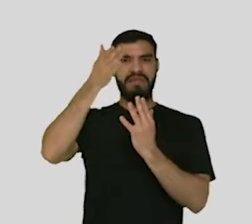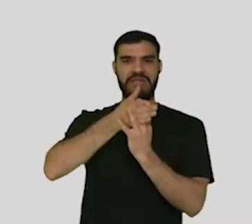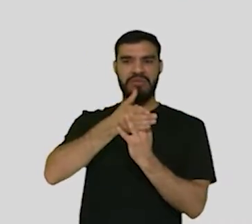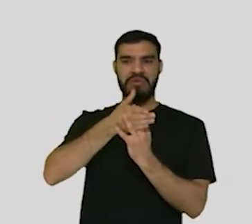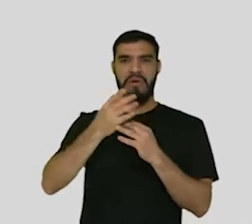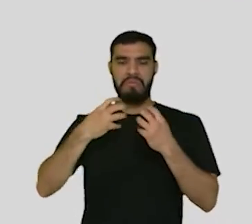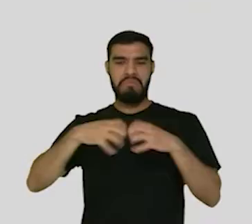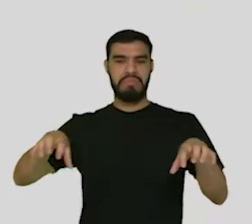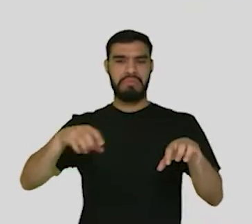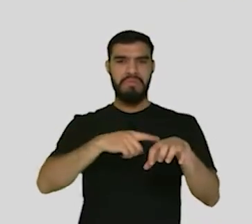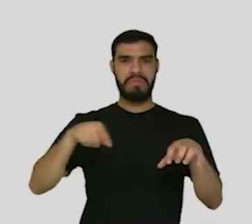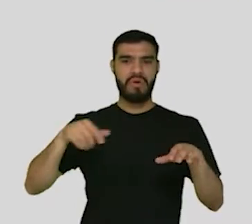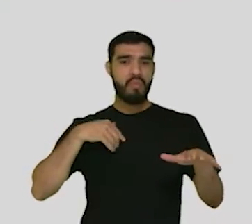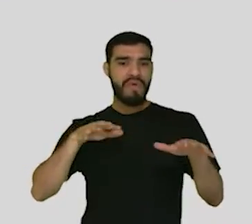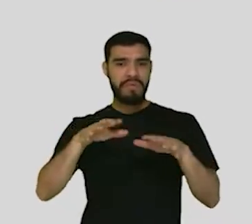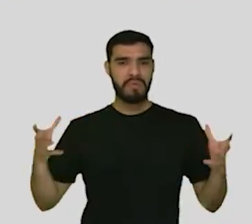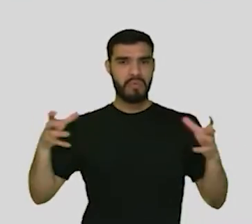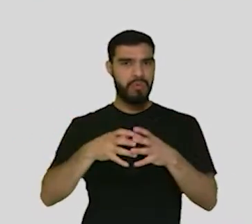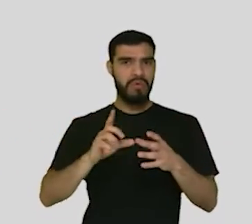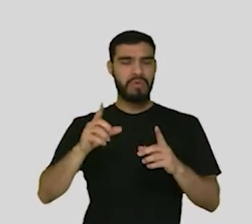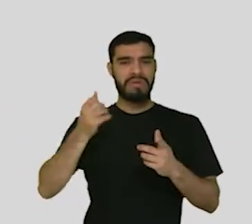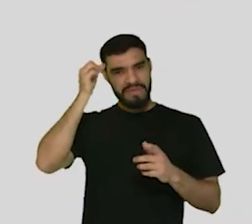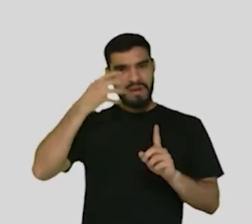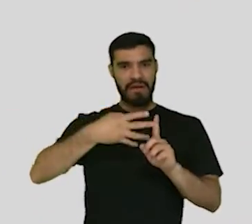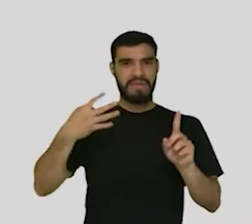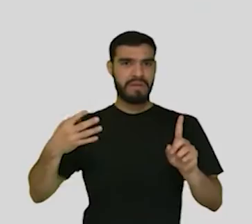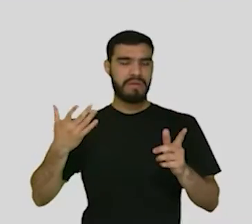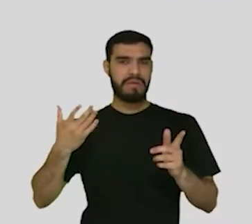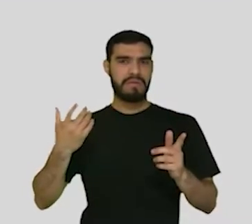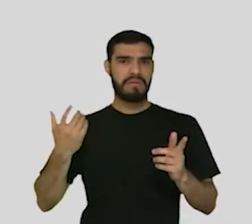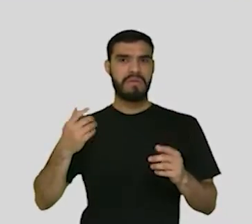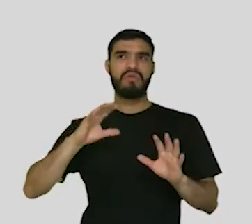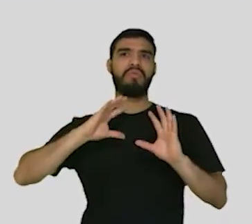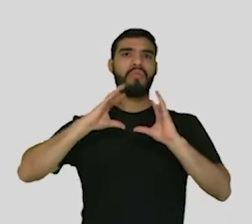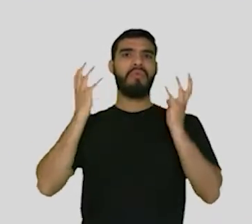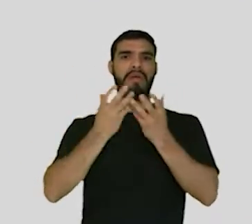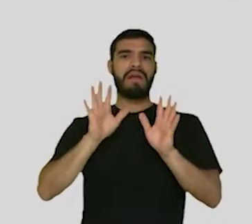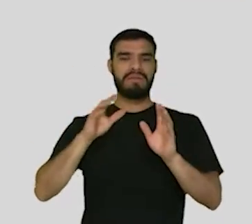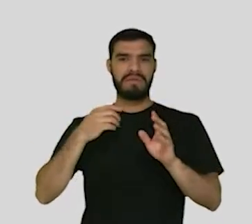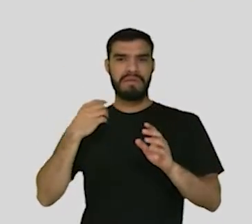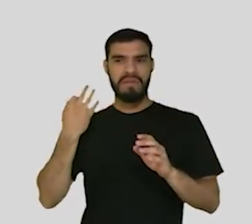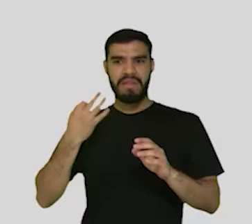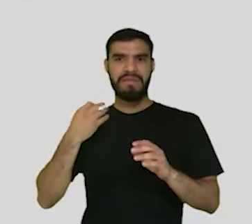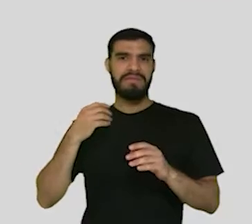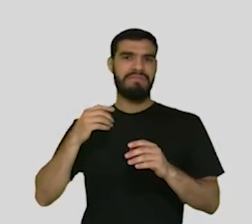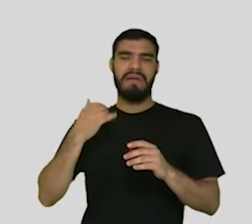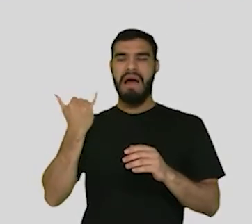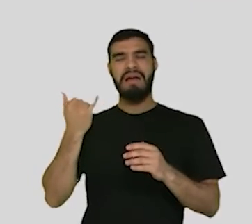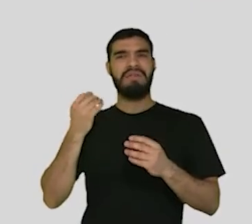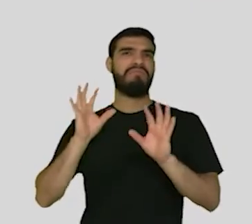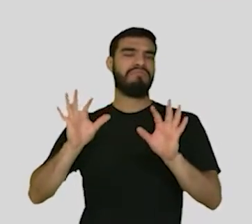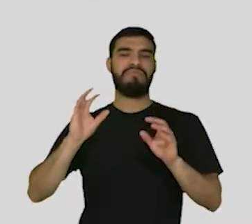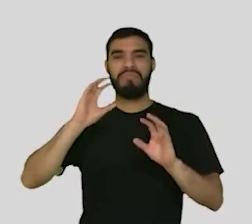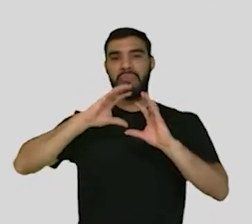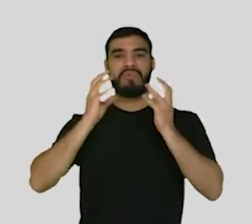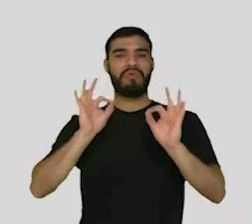que ya es el clásico. O pa agenda, pepe, ya es esa, yepa. Partido, pe, movimiento, pe, pe, cuimba, recójate, cuimba, te